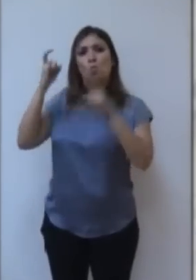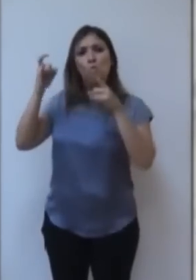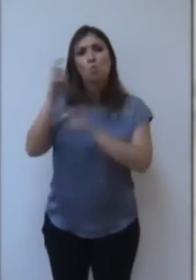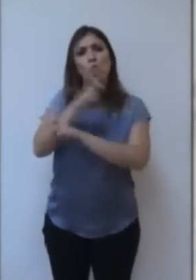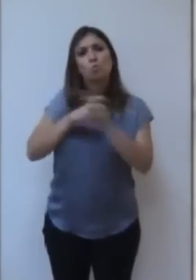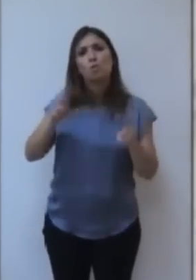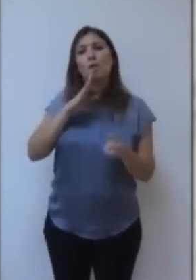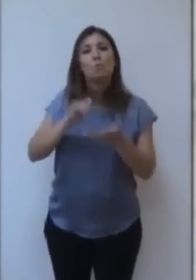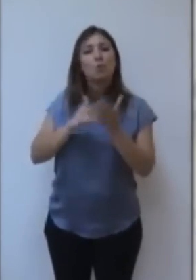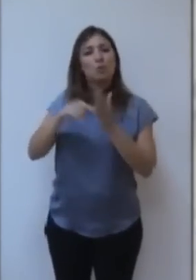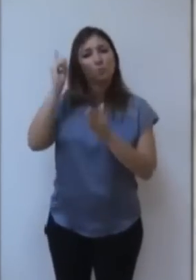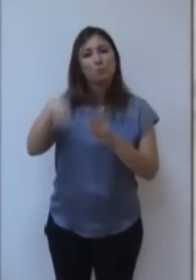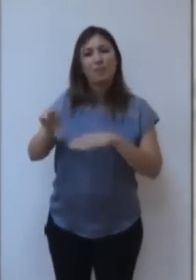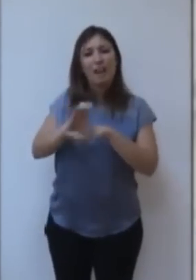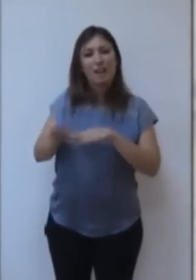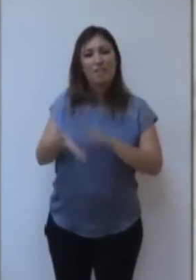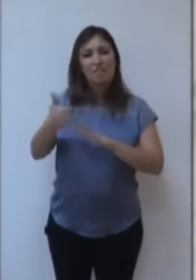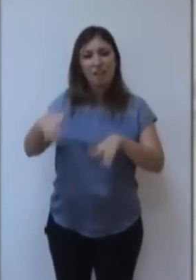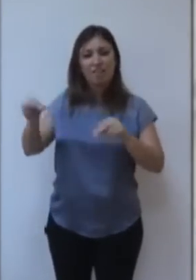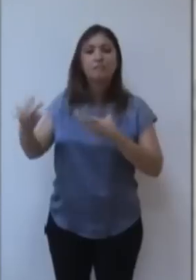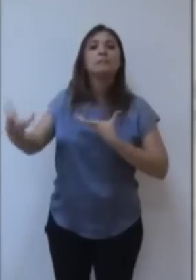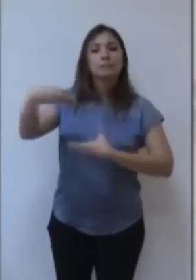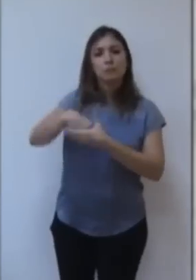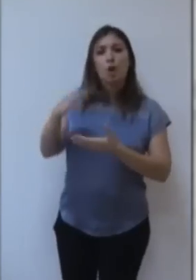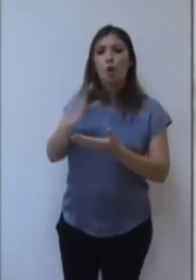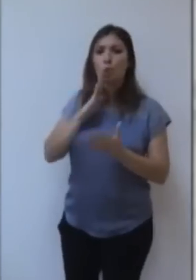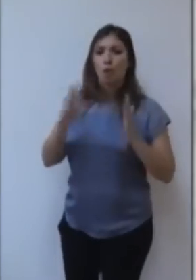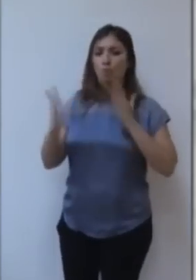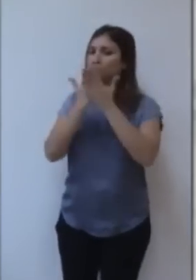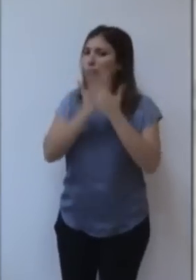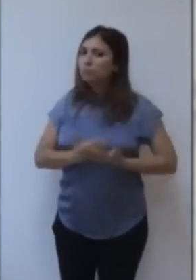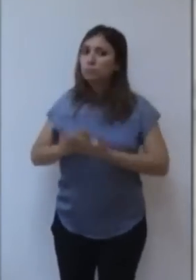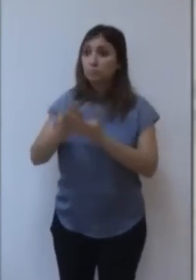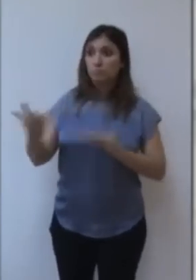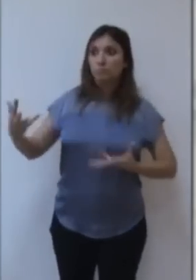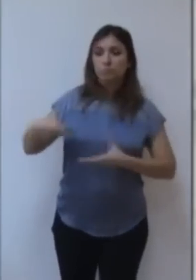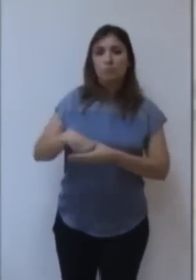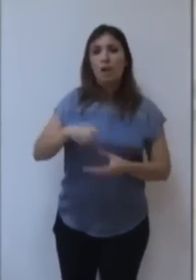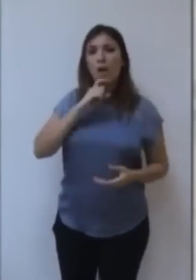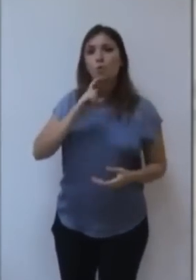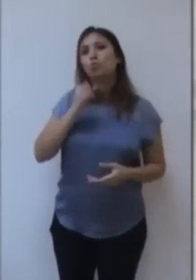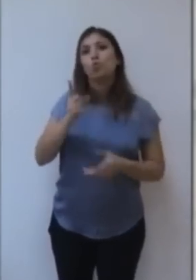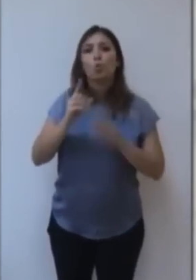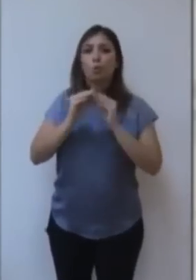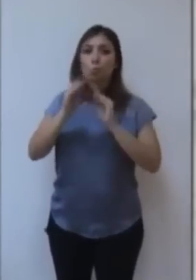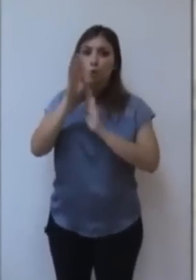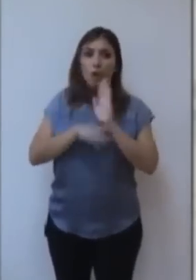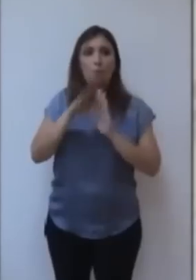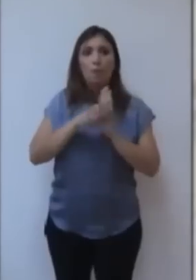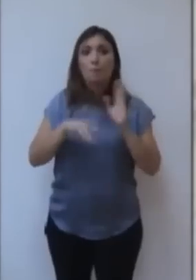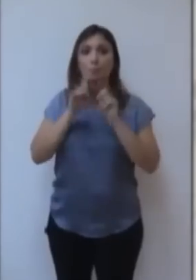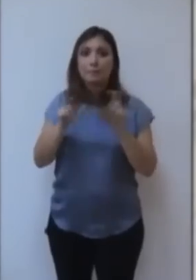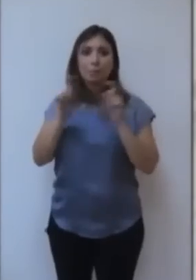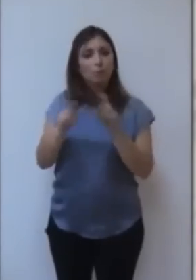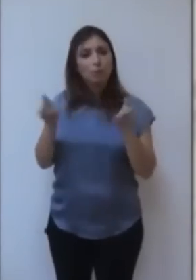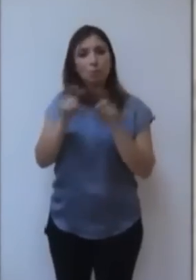alumnos con proyectos fin de carrera, o alumnos que están estudiando, para que conozcan también que no todo es hacer programas para empresas